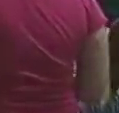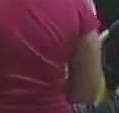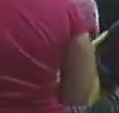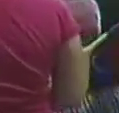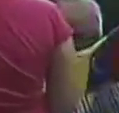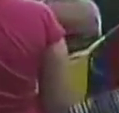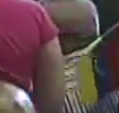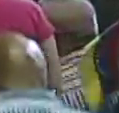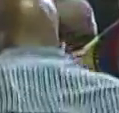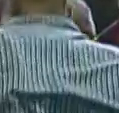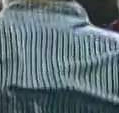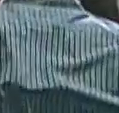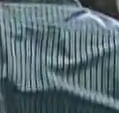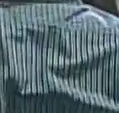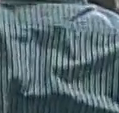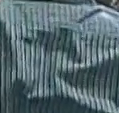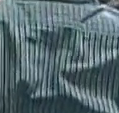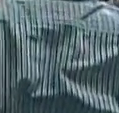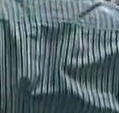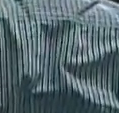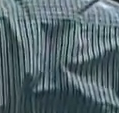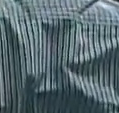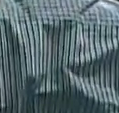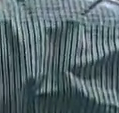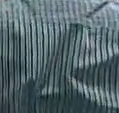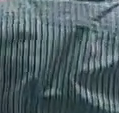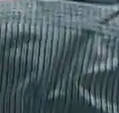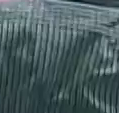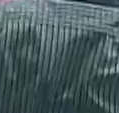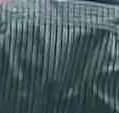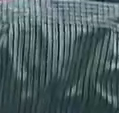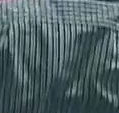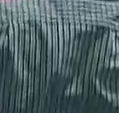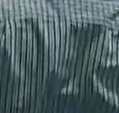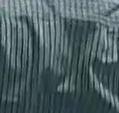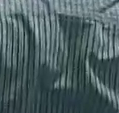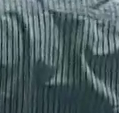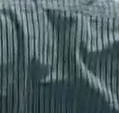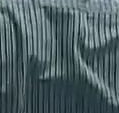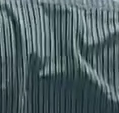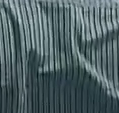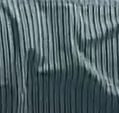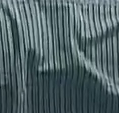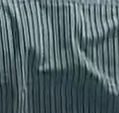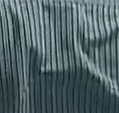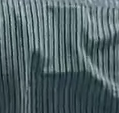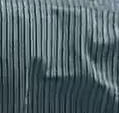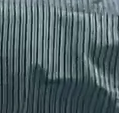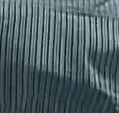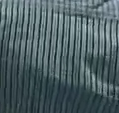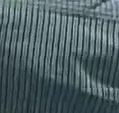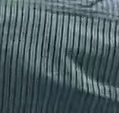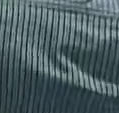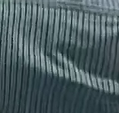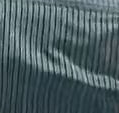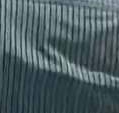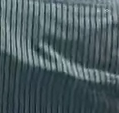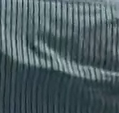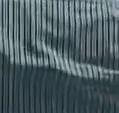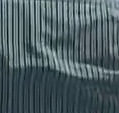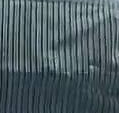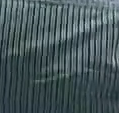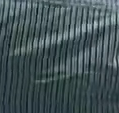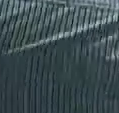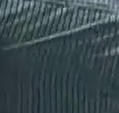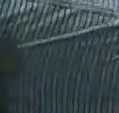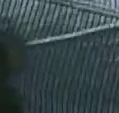vengan a imponer reglas, compas, ni un cirullo, pregúntame a Carrullo cómo las hacía él. Ay,